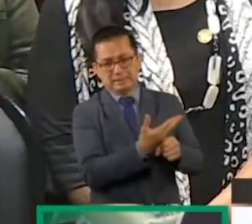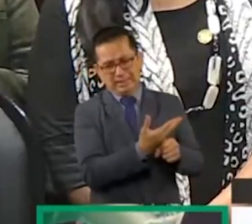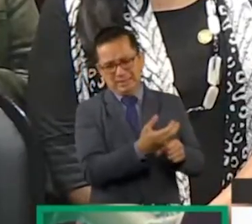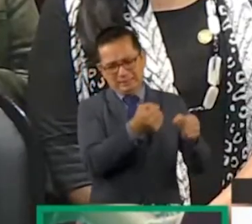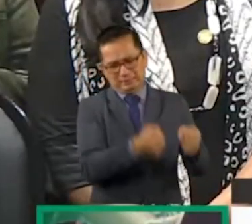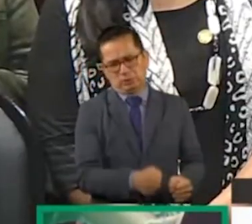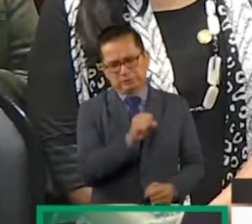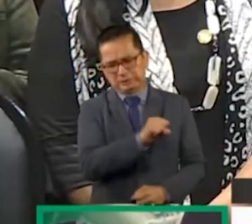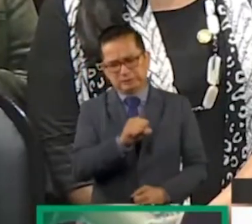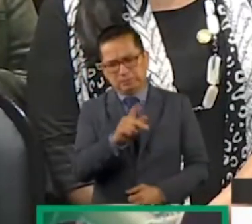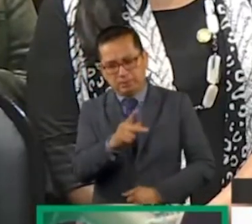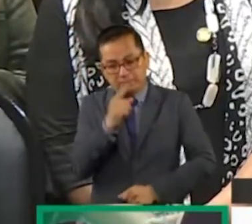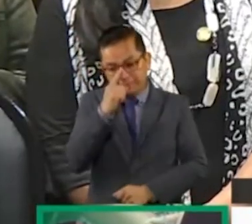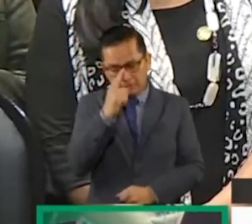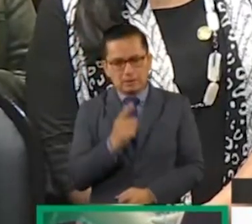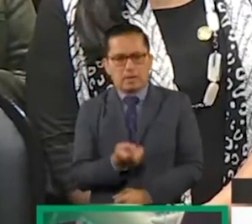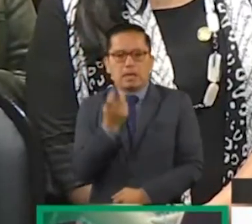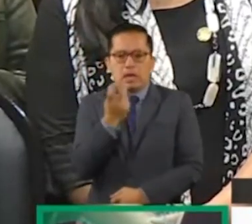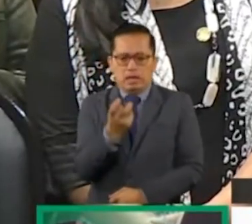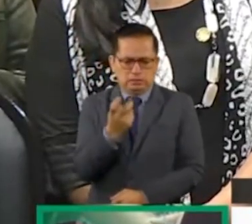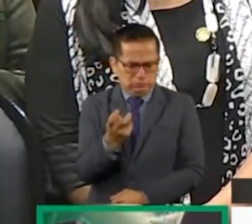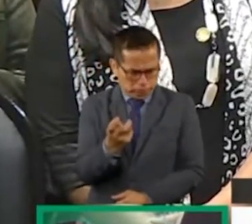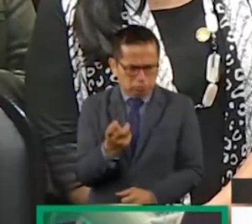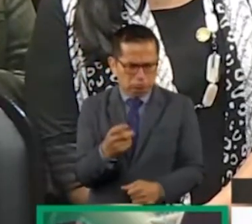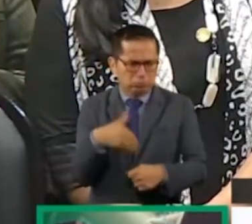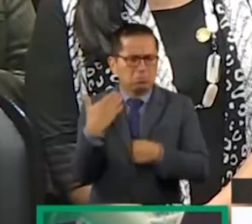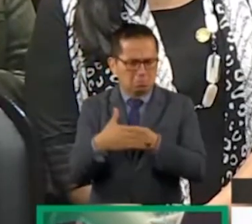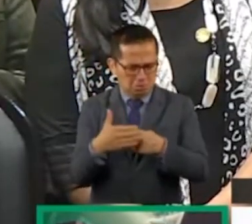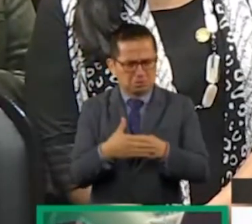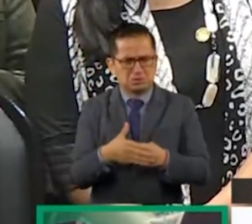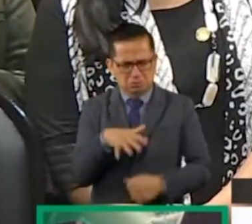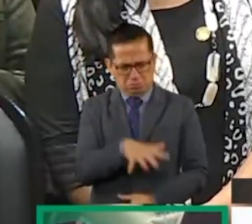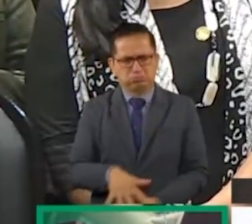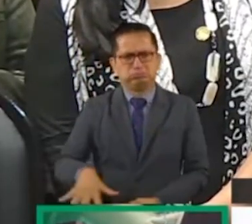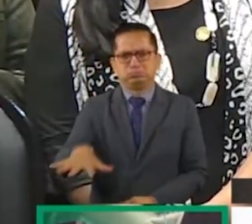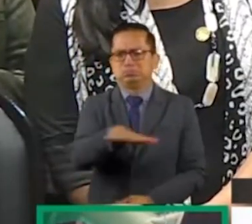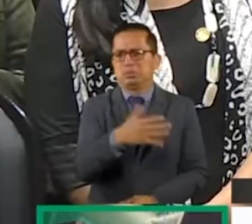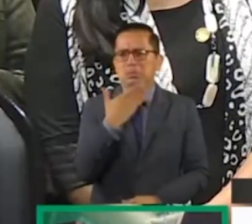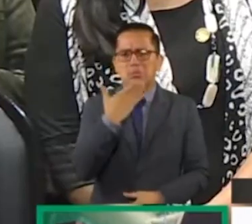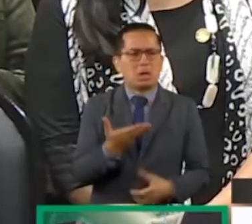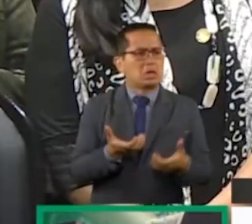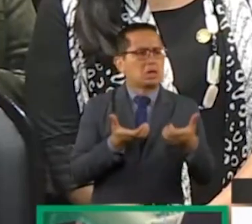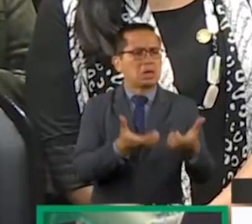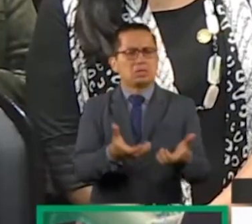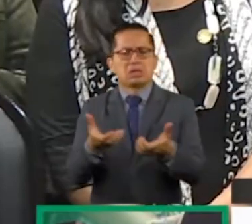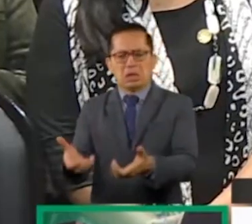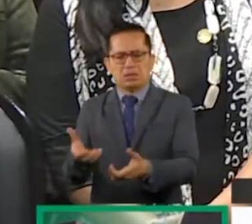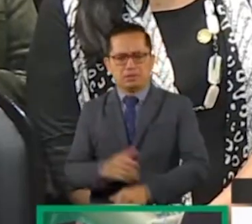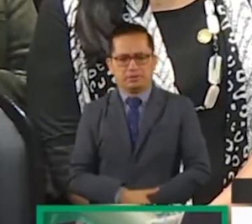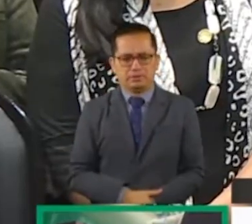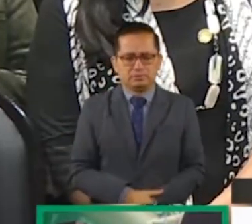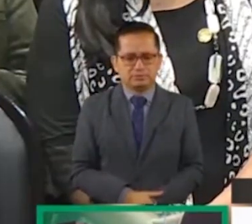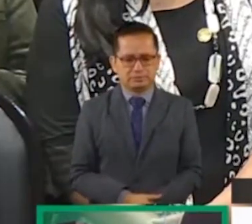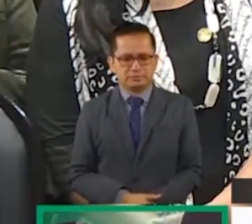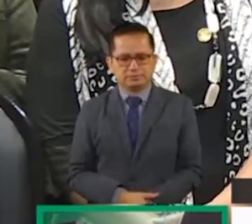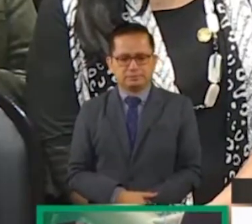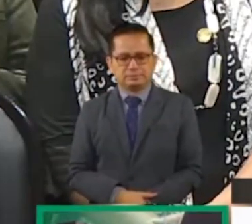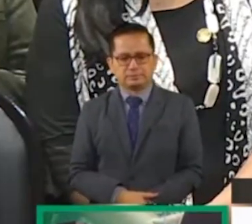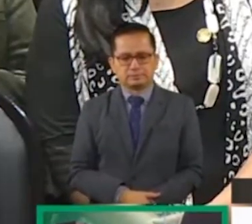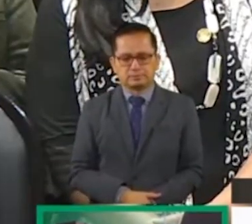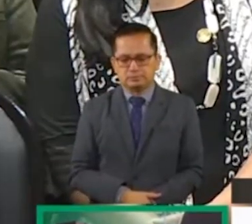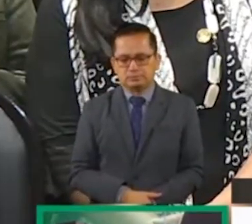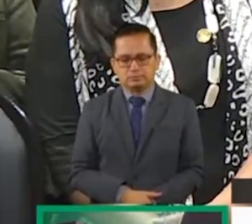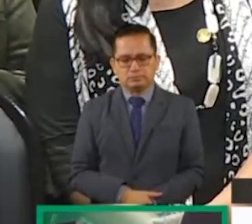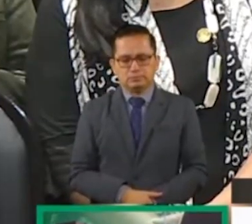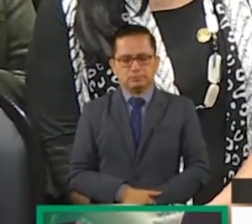Seguridad. Y eso lo vamos a ver reflejado en nuestras calles. Sabemos que